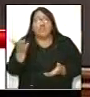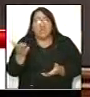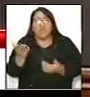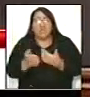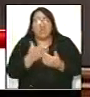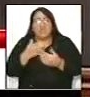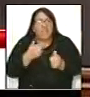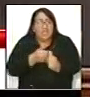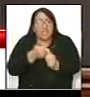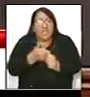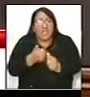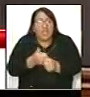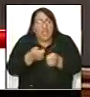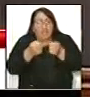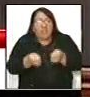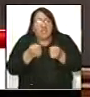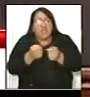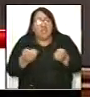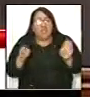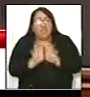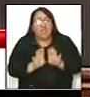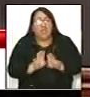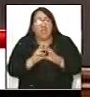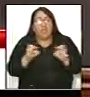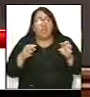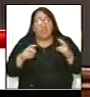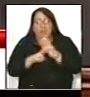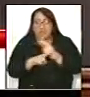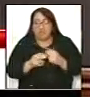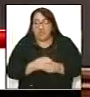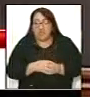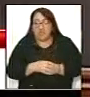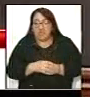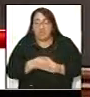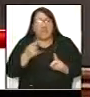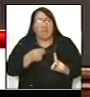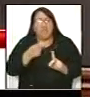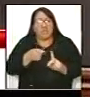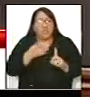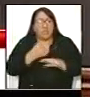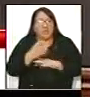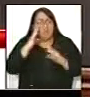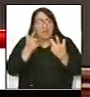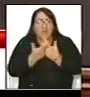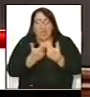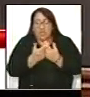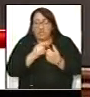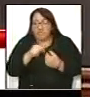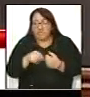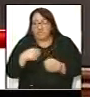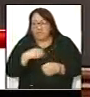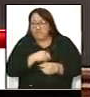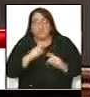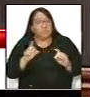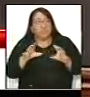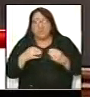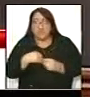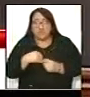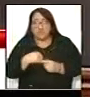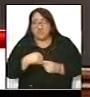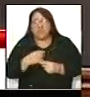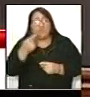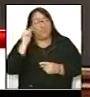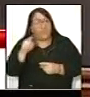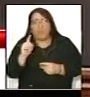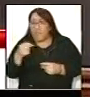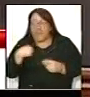de seguir forzando el bloqueo al pueblo venezolano y amenazar con una intervención militar. Eso nosotros no lo aceptamos, por eso no